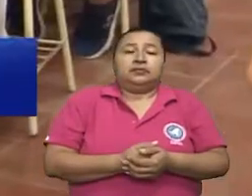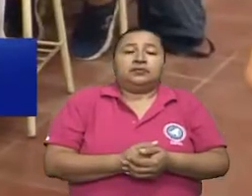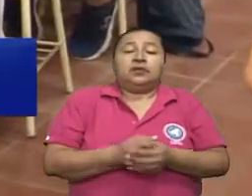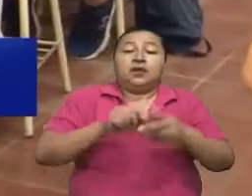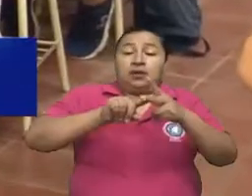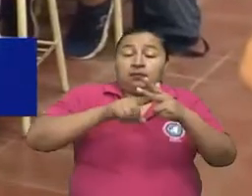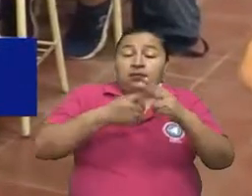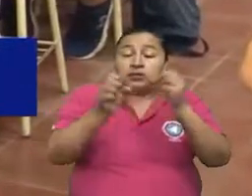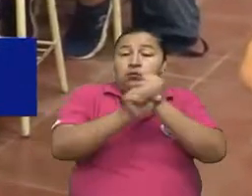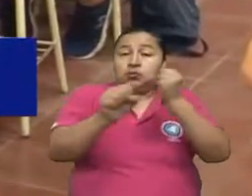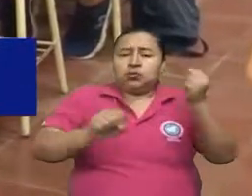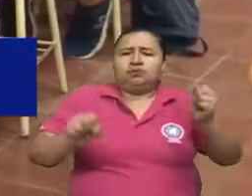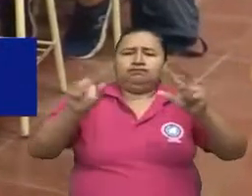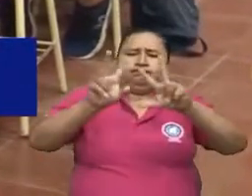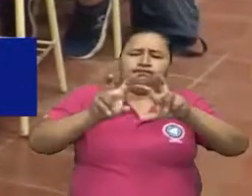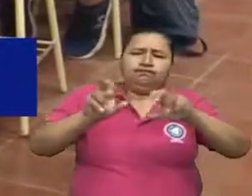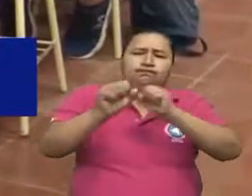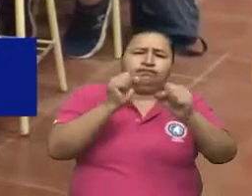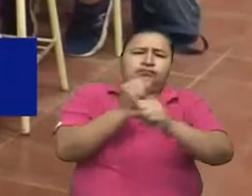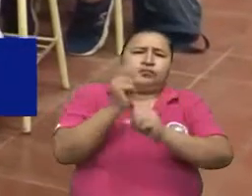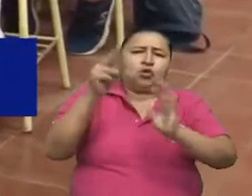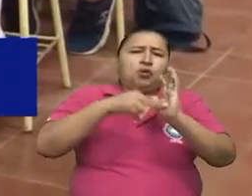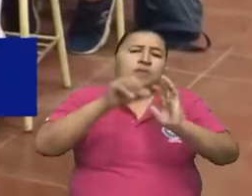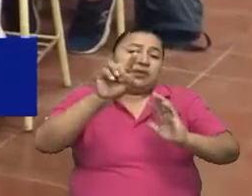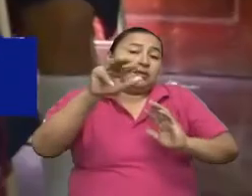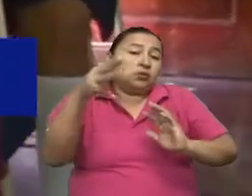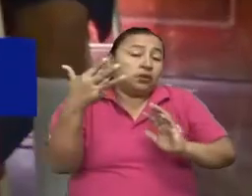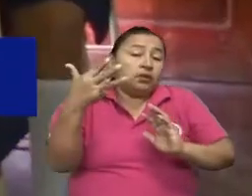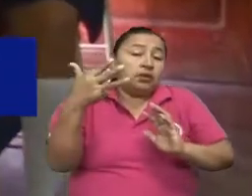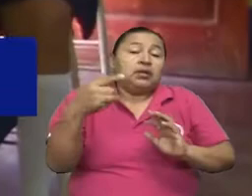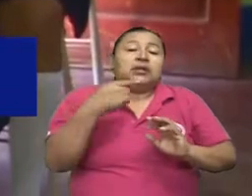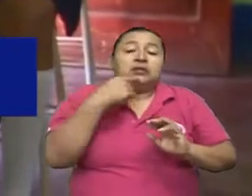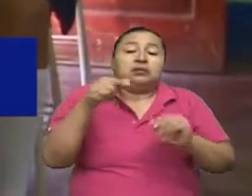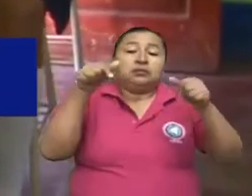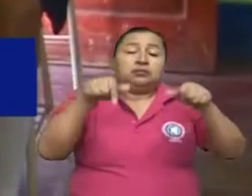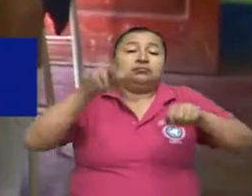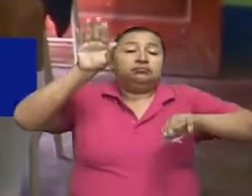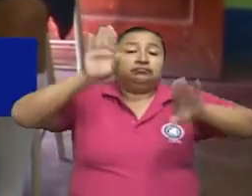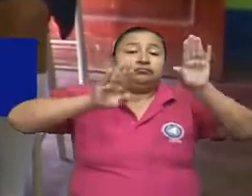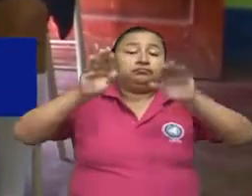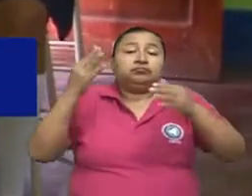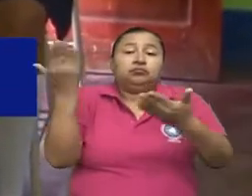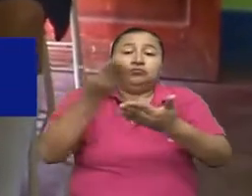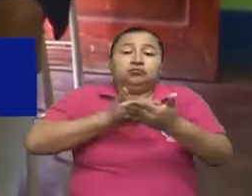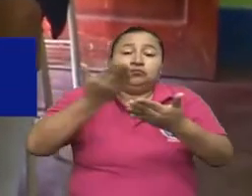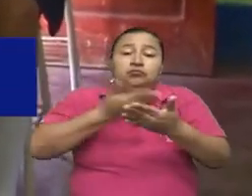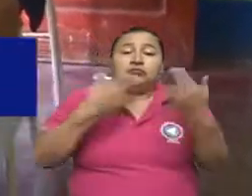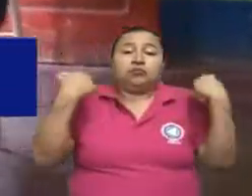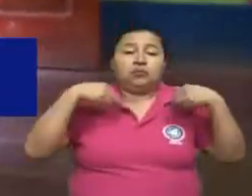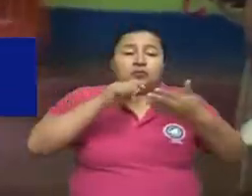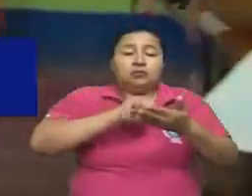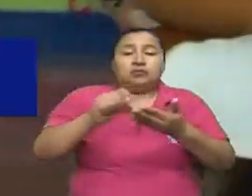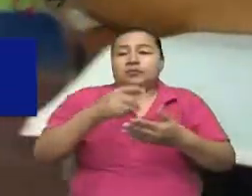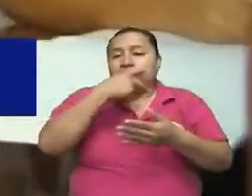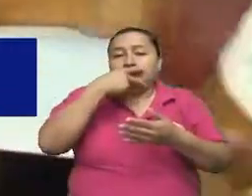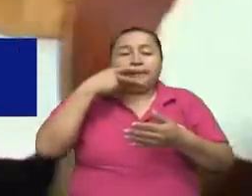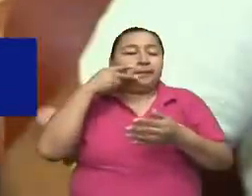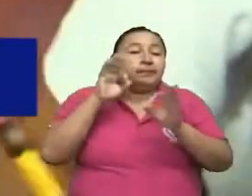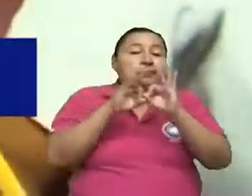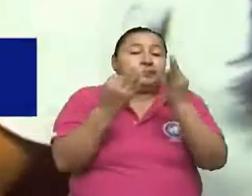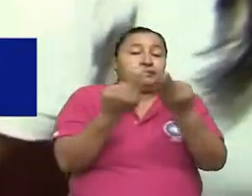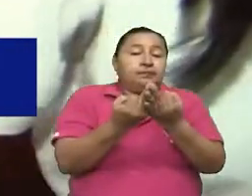Inicia jornada evaluativa del año escolar 2019, en la que participan estudiantes, maestros y padres de